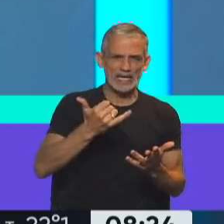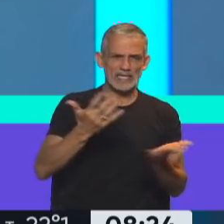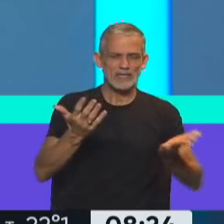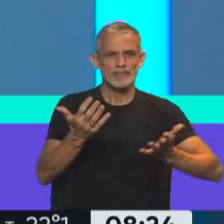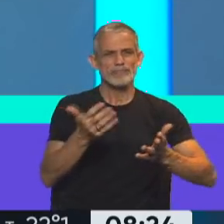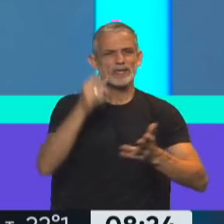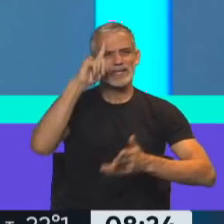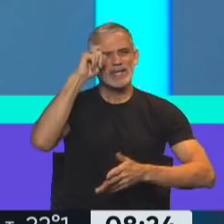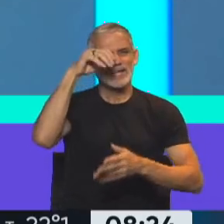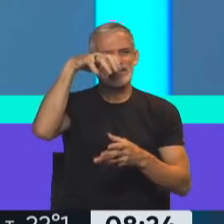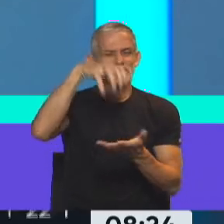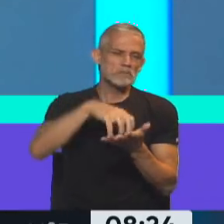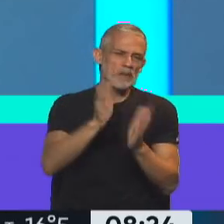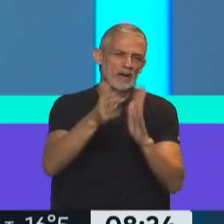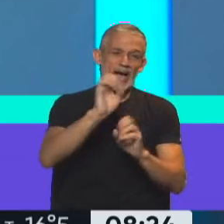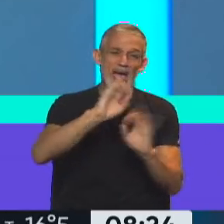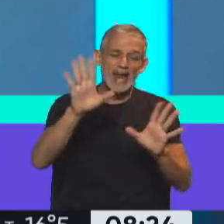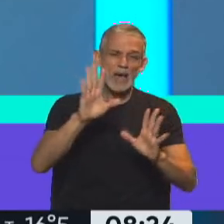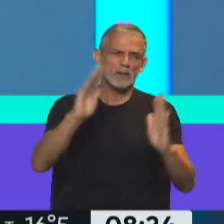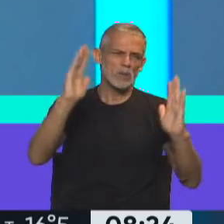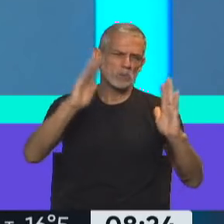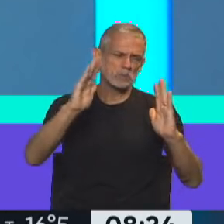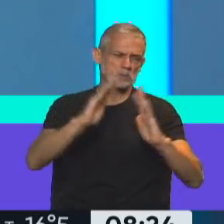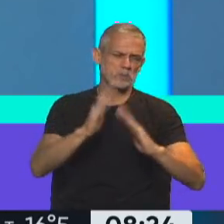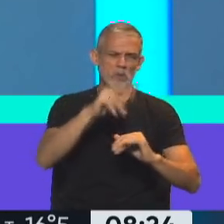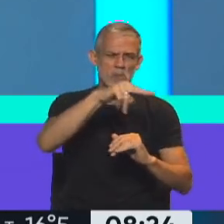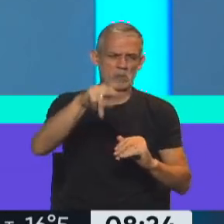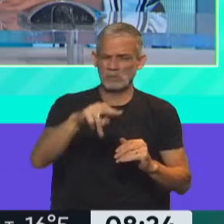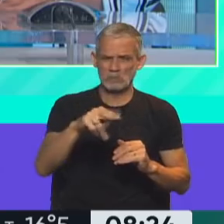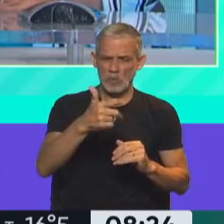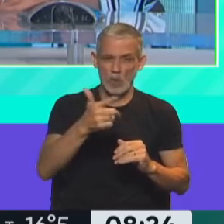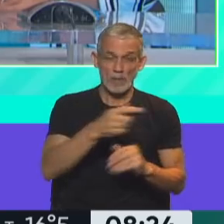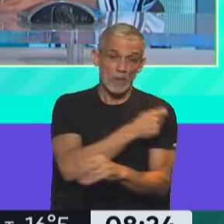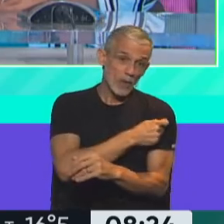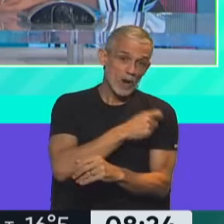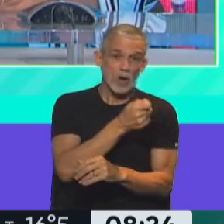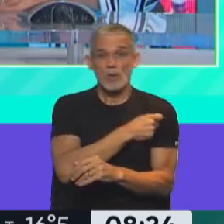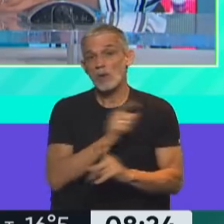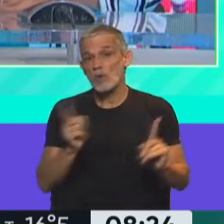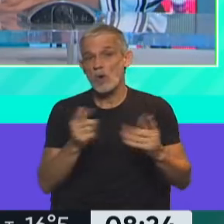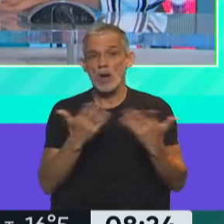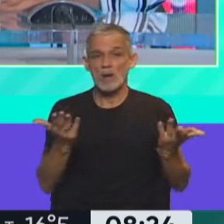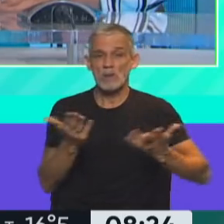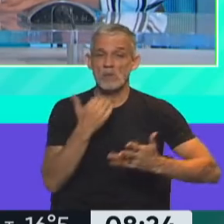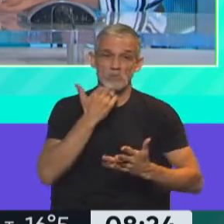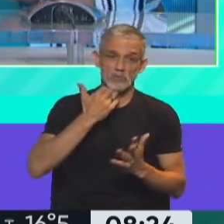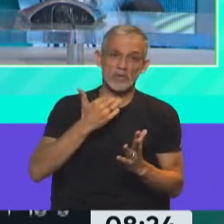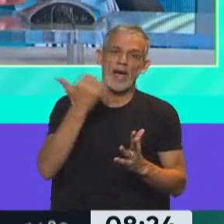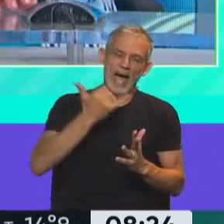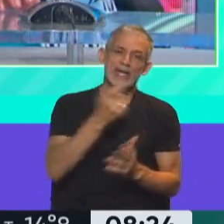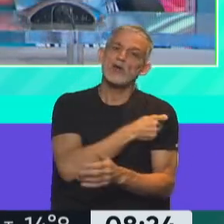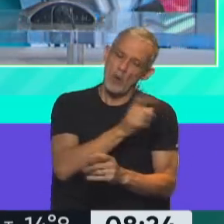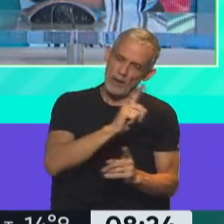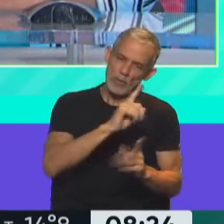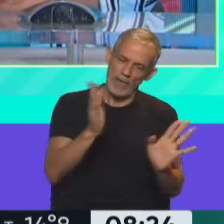las terapias intensivas mucho menos congestionadas. ¿Pero son vacunados o no vacunados? ¿Se sabe? Hay más no vacunados